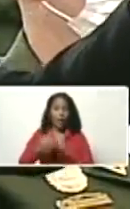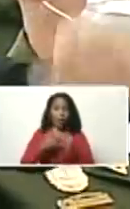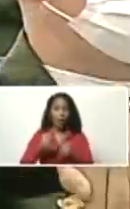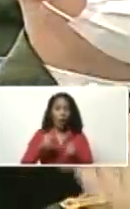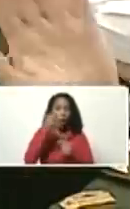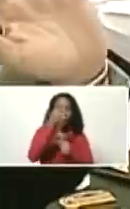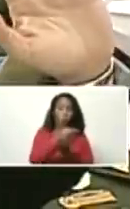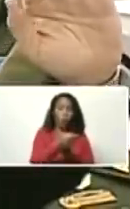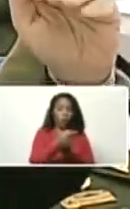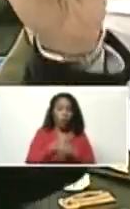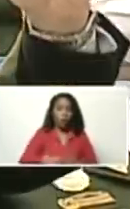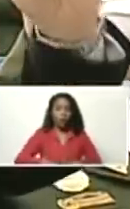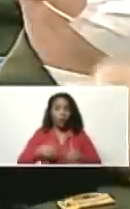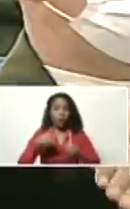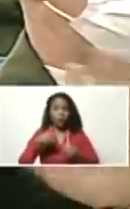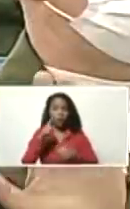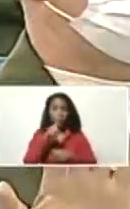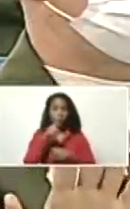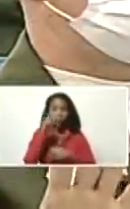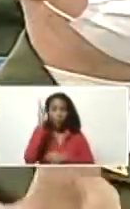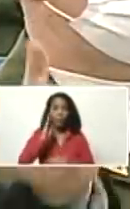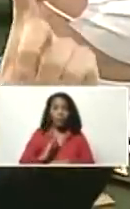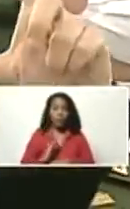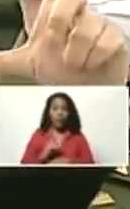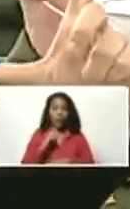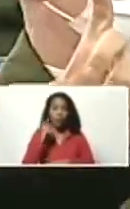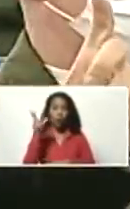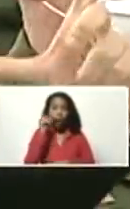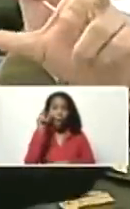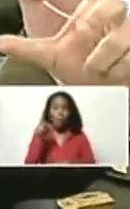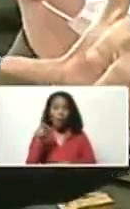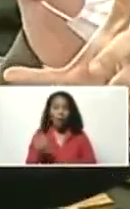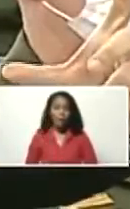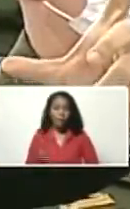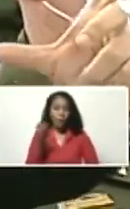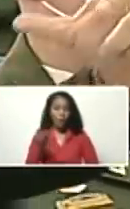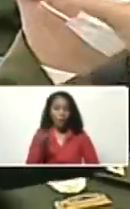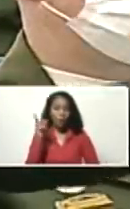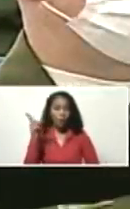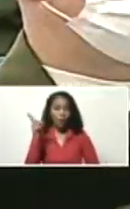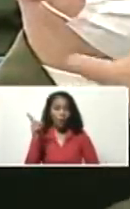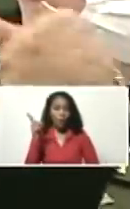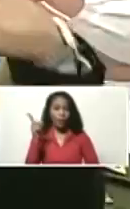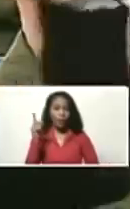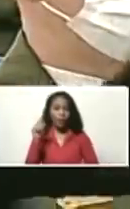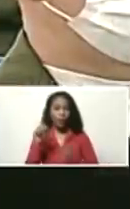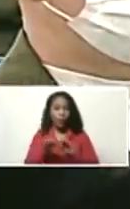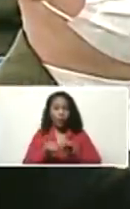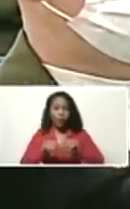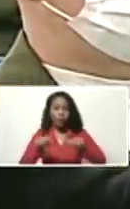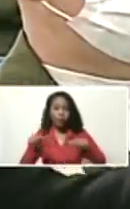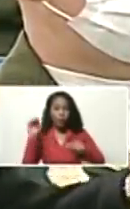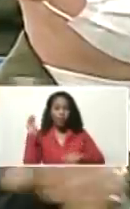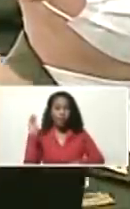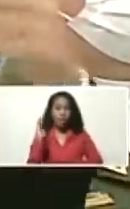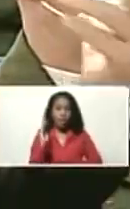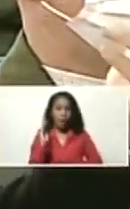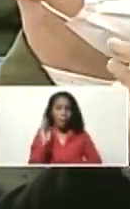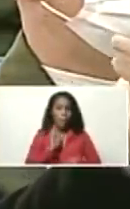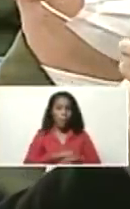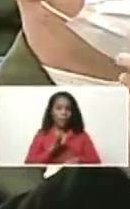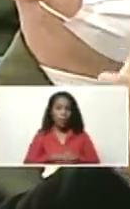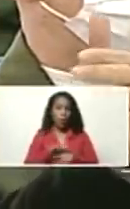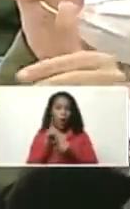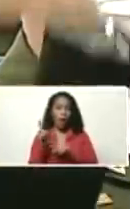indignación, por ejemplo, en el Brasil de Dilma, una pieza fundamental de esa recomposición geopolítica que venía ocurriendo.